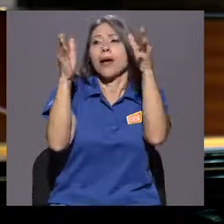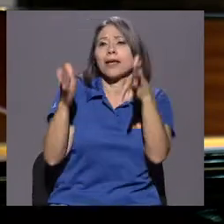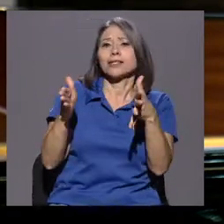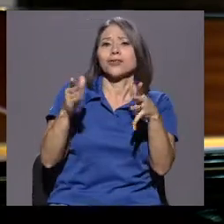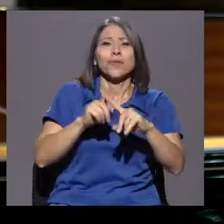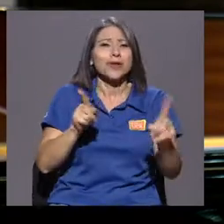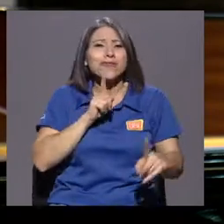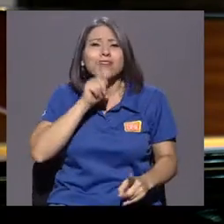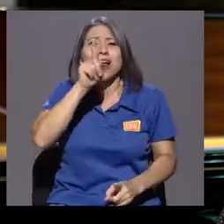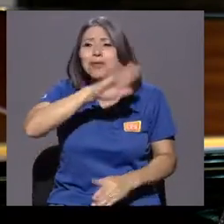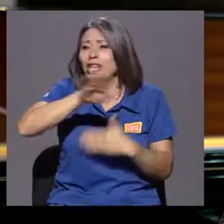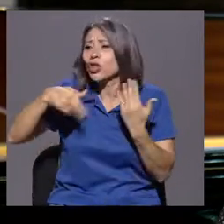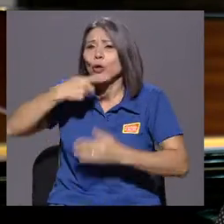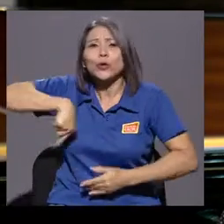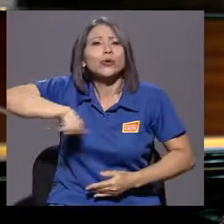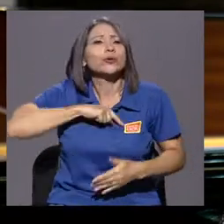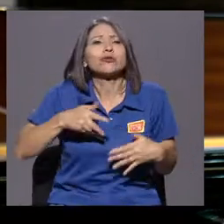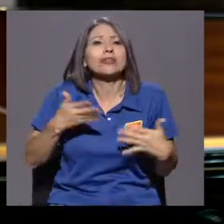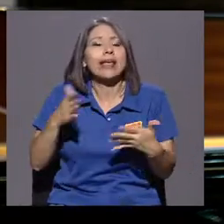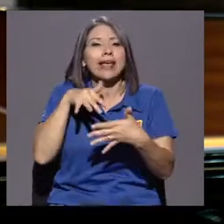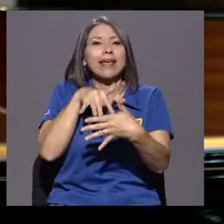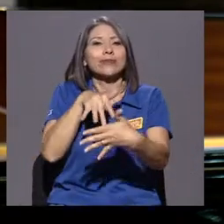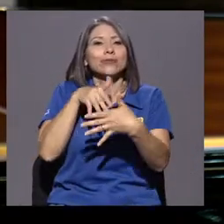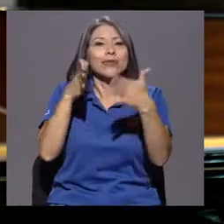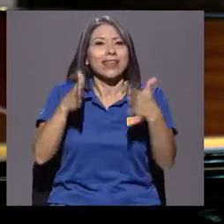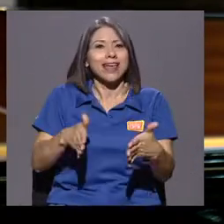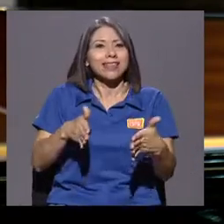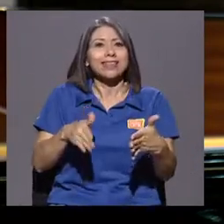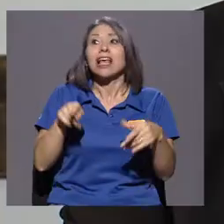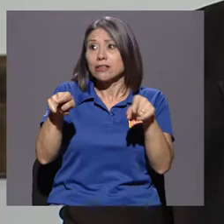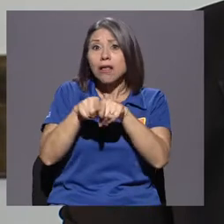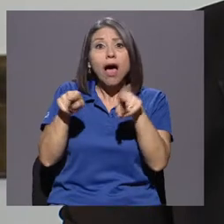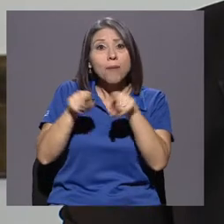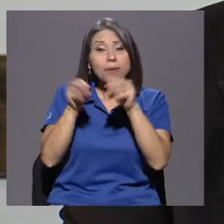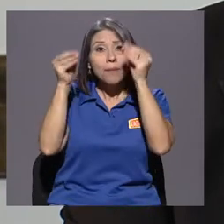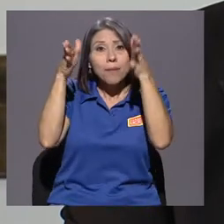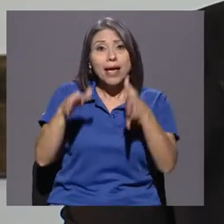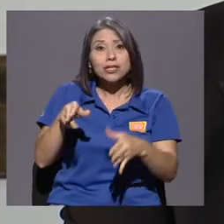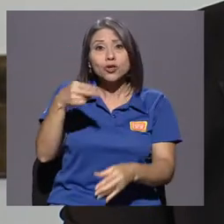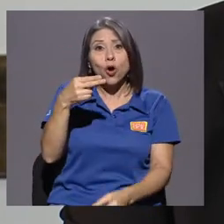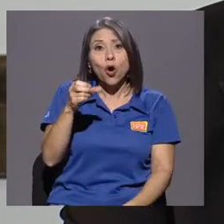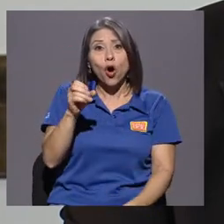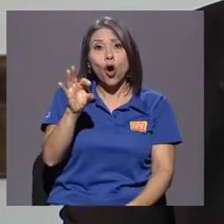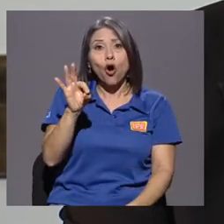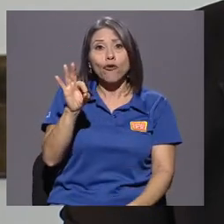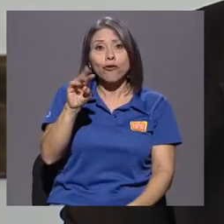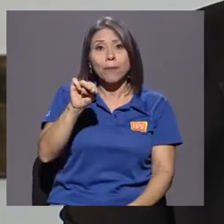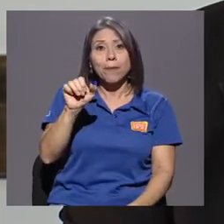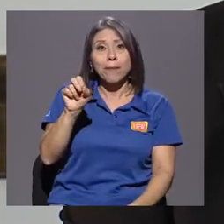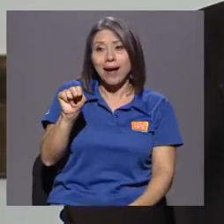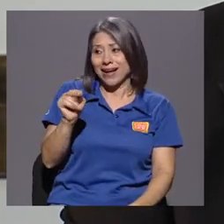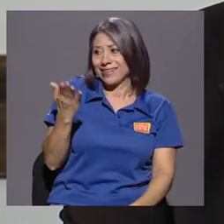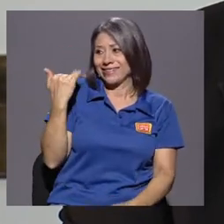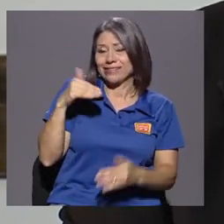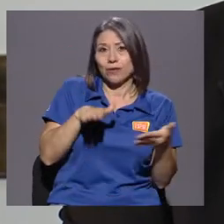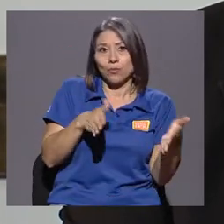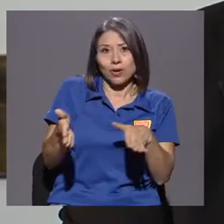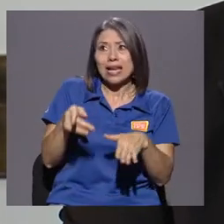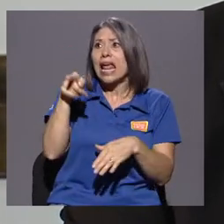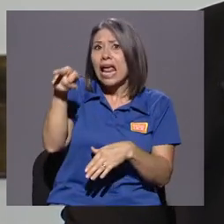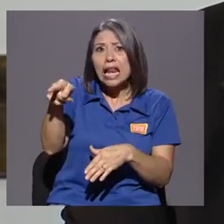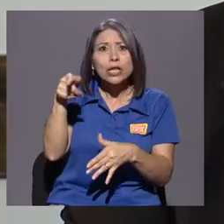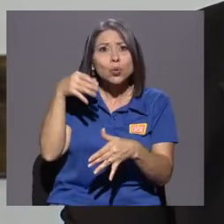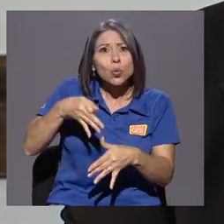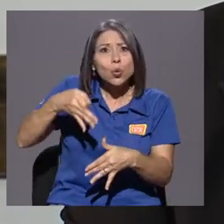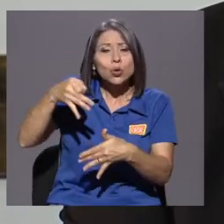lo que somos todos los estudiantes eso vale hasta del maestro hoffman que se nos acaba de morir yo estudiaba todos los días